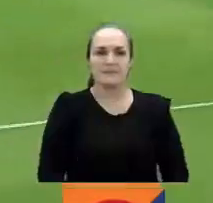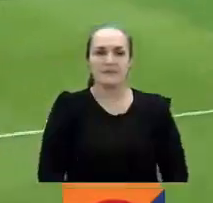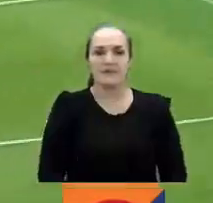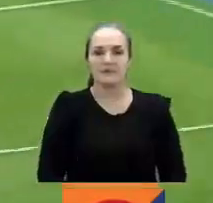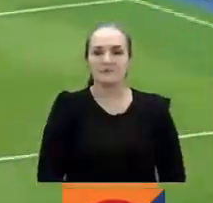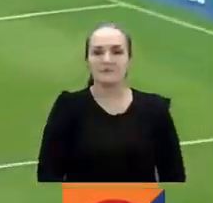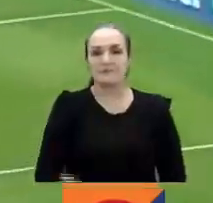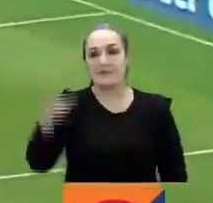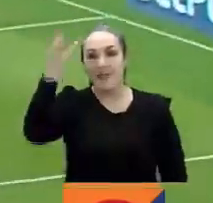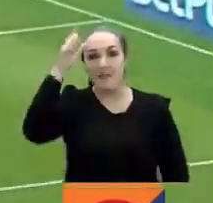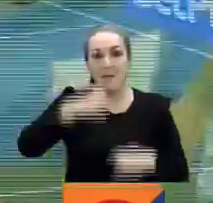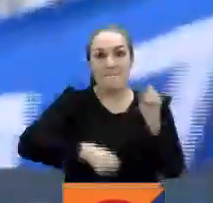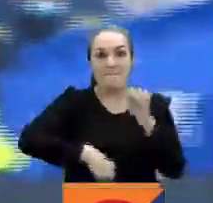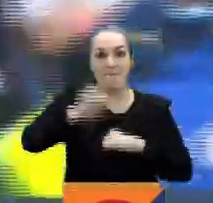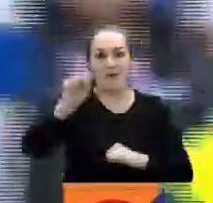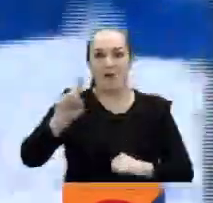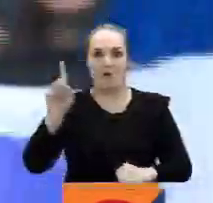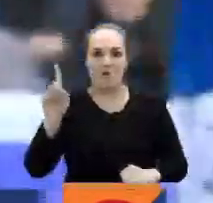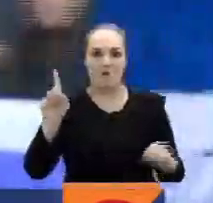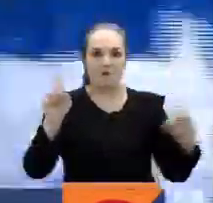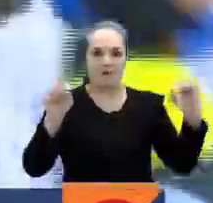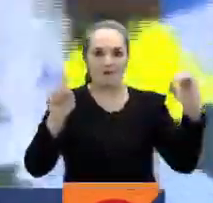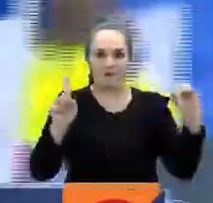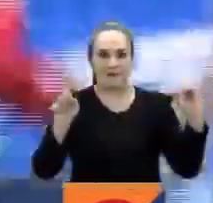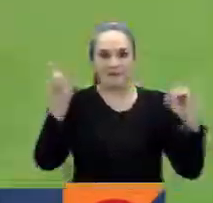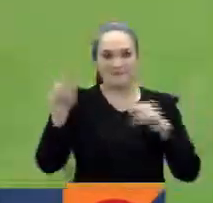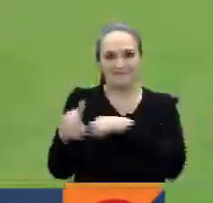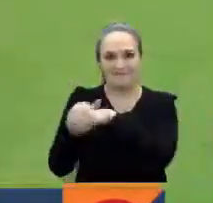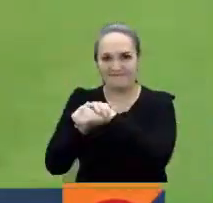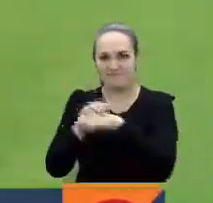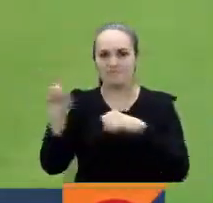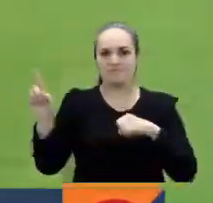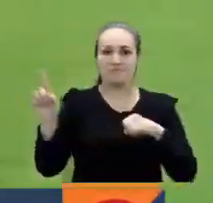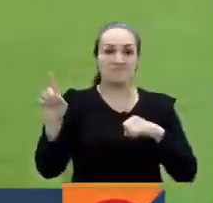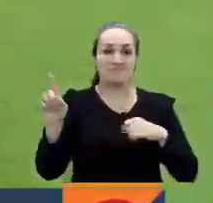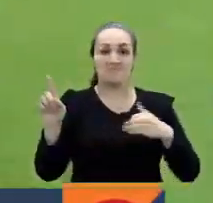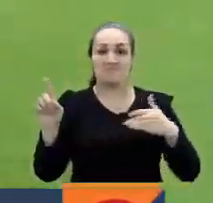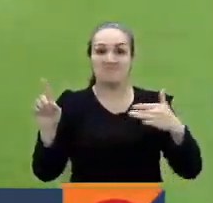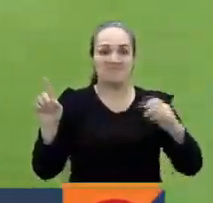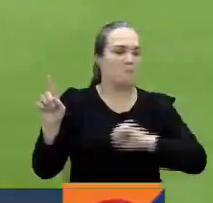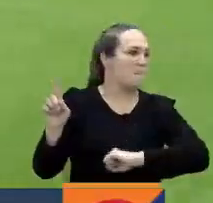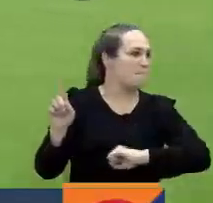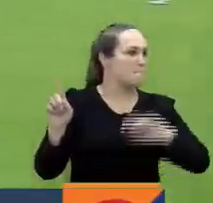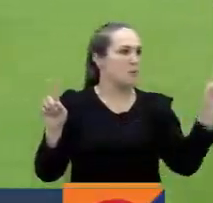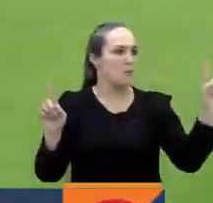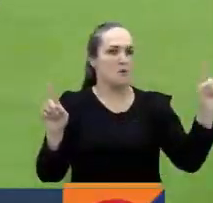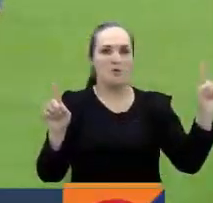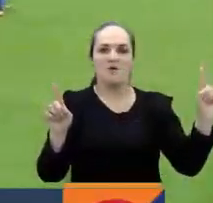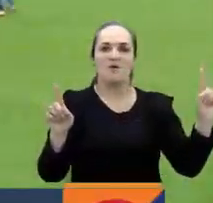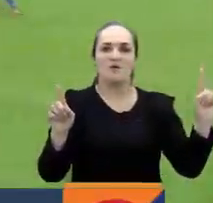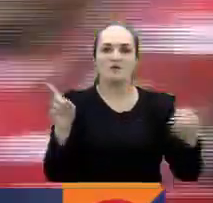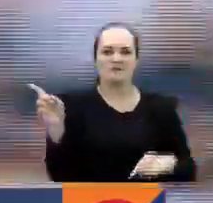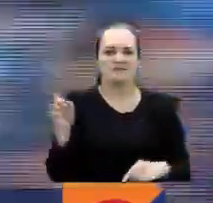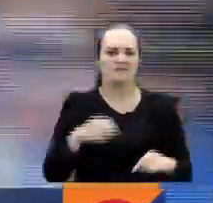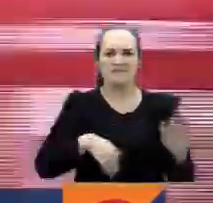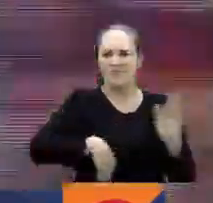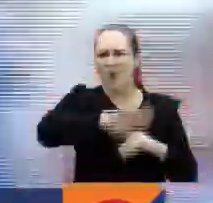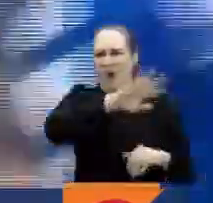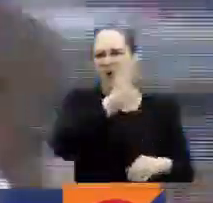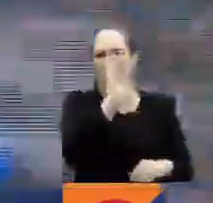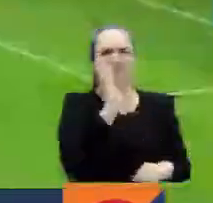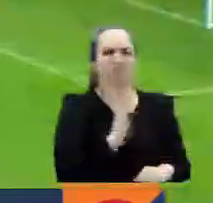América le ganaba a Millonarios con tanto de Juan David Pérez. Posteriormente, Carlos Andrés Gómez sacó lo mejor de su repertorio con este zapatazo para